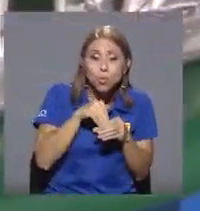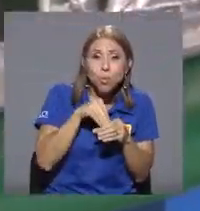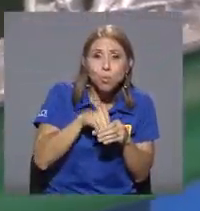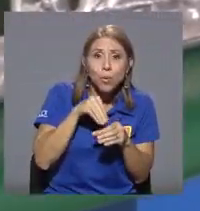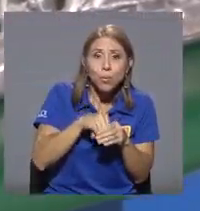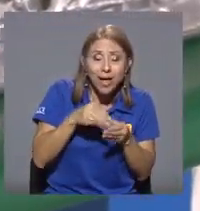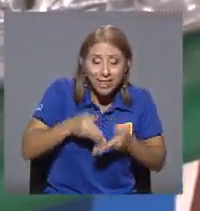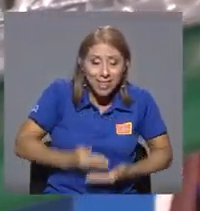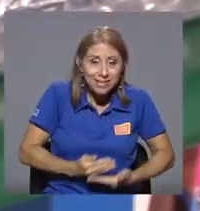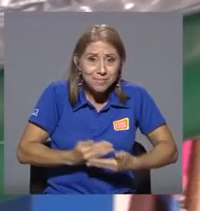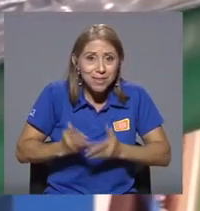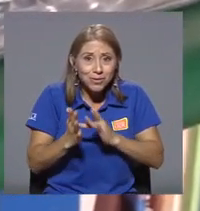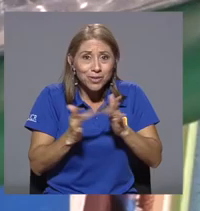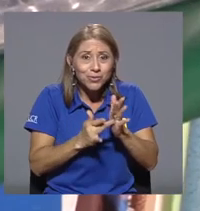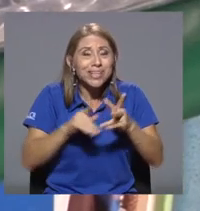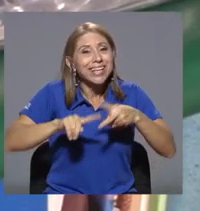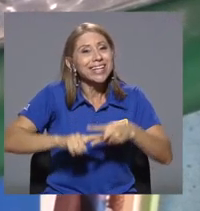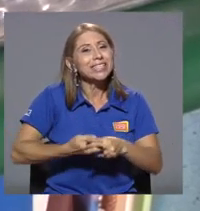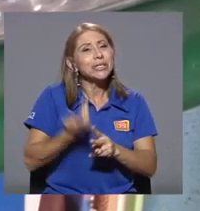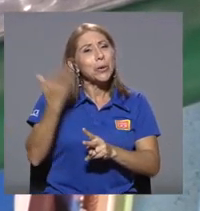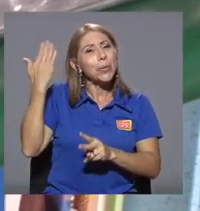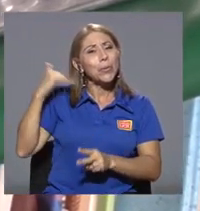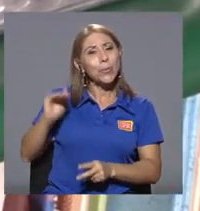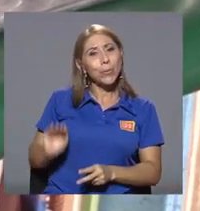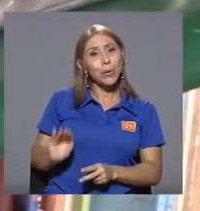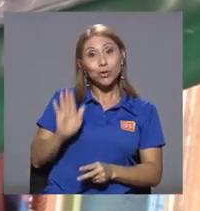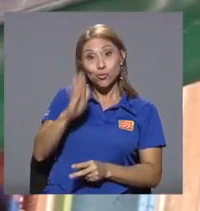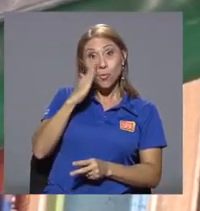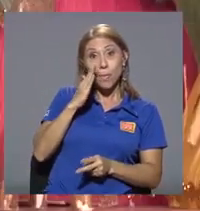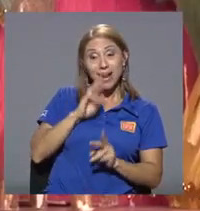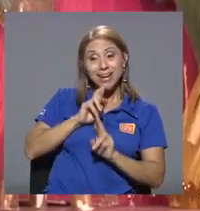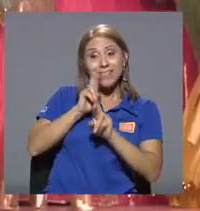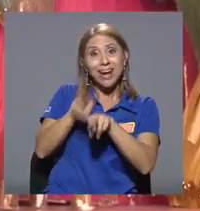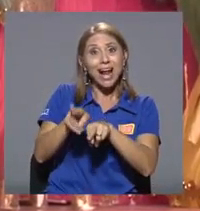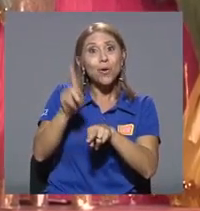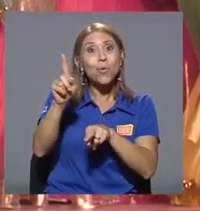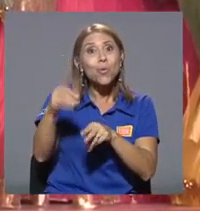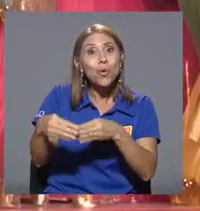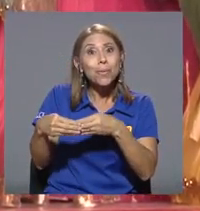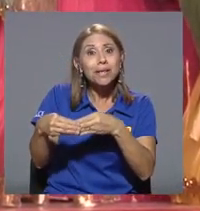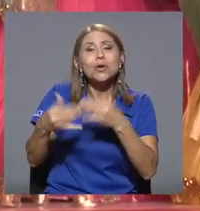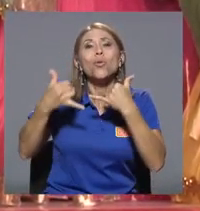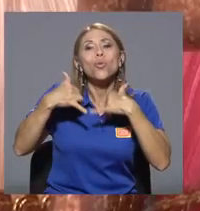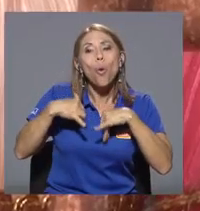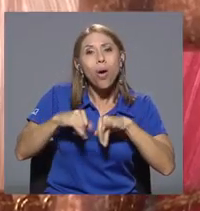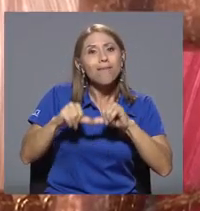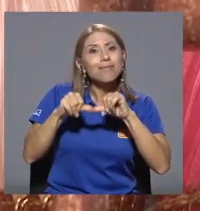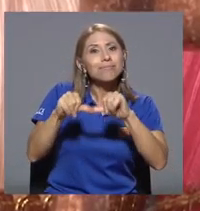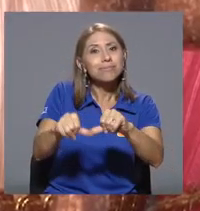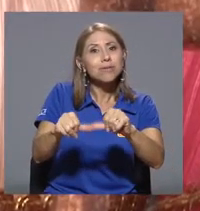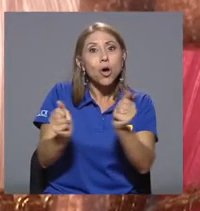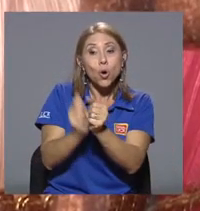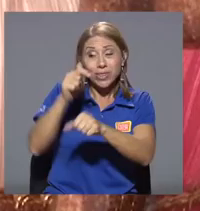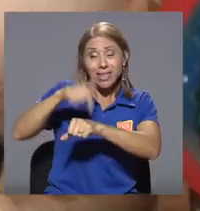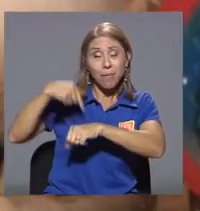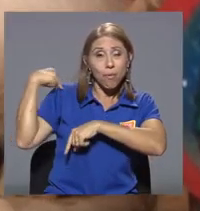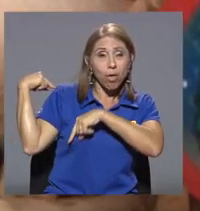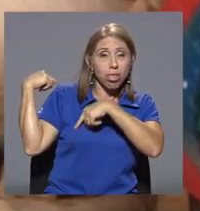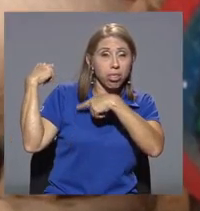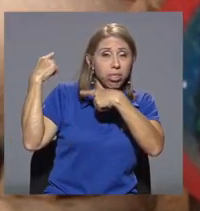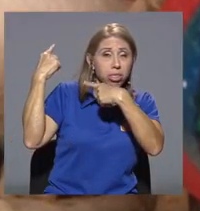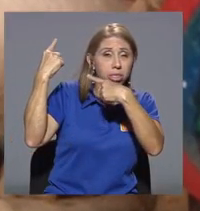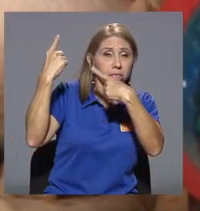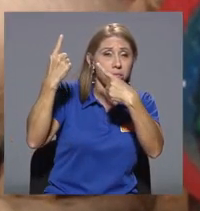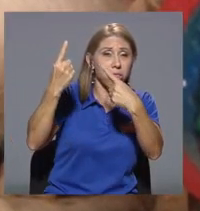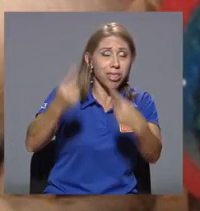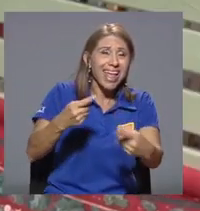pasitos inició desde su infancia, cuando su madre le regaló uno de plástico que todavía conserva. Con el paso del tiempo, su colección se ha ampliado